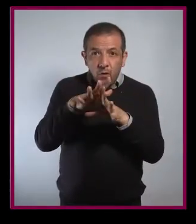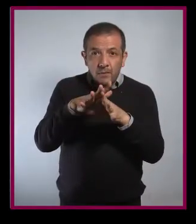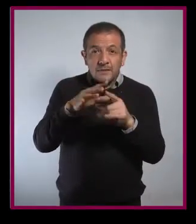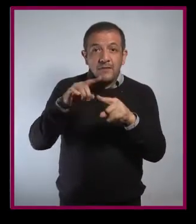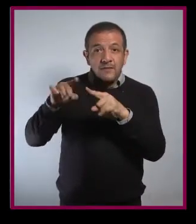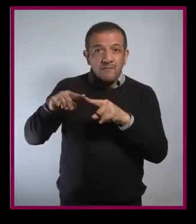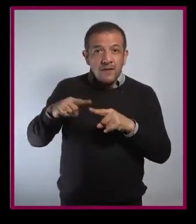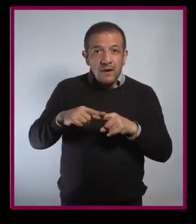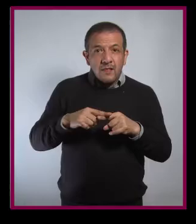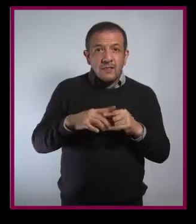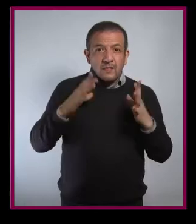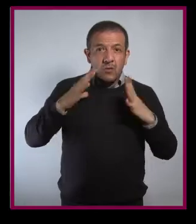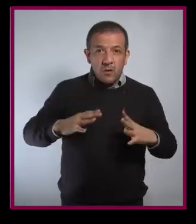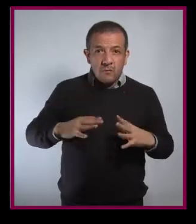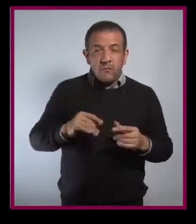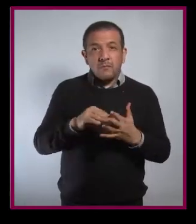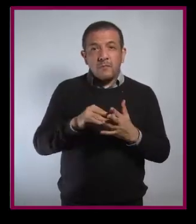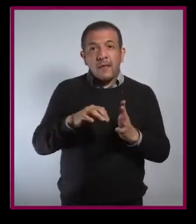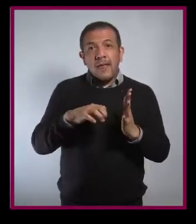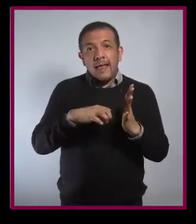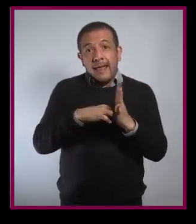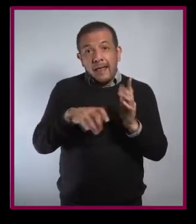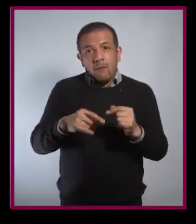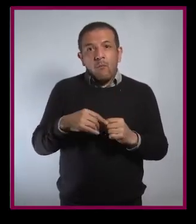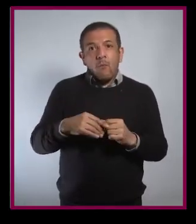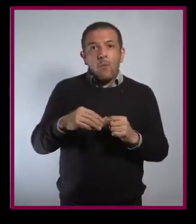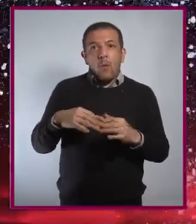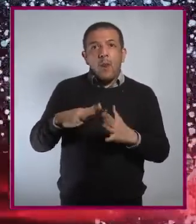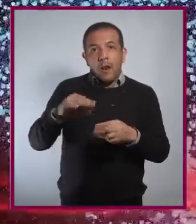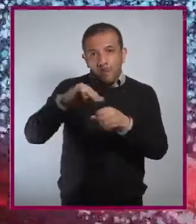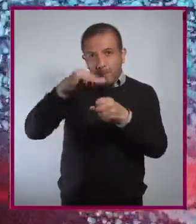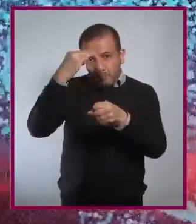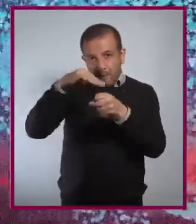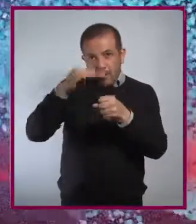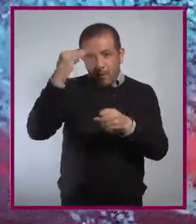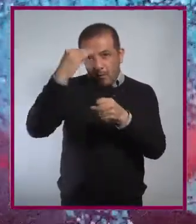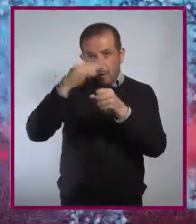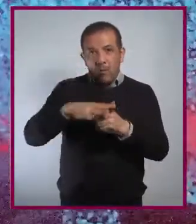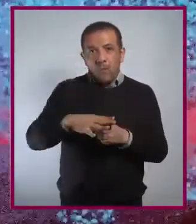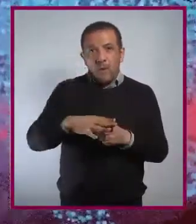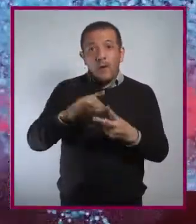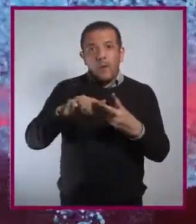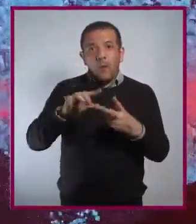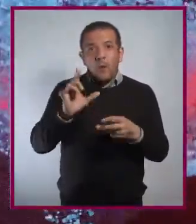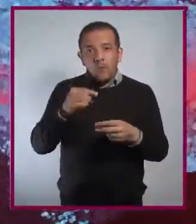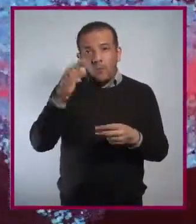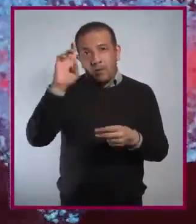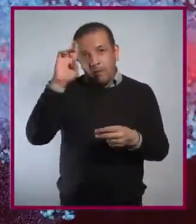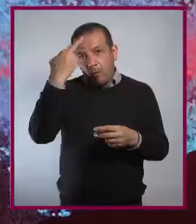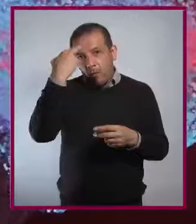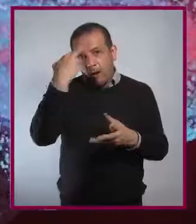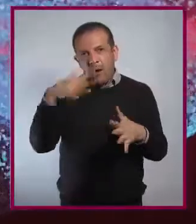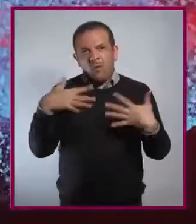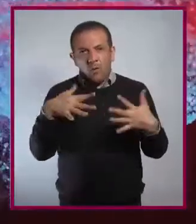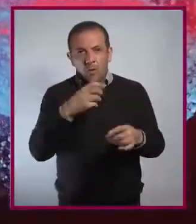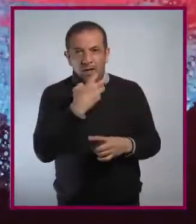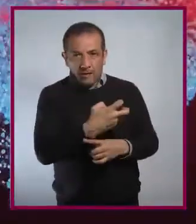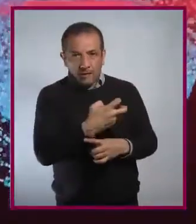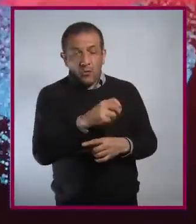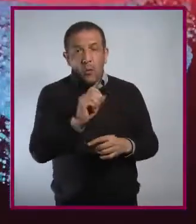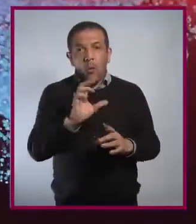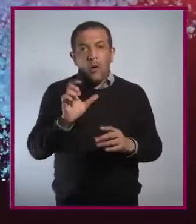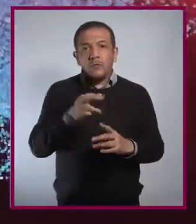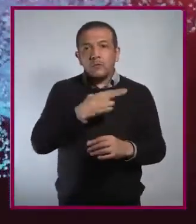se reparte a diferentes áreas como el área de memoria, que nos permite recordar qué estímulos son dolorosos, o el área